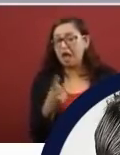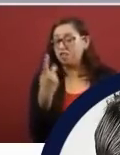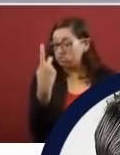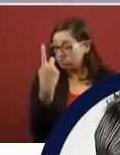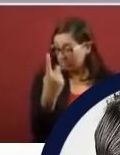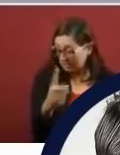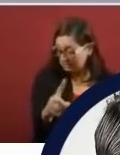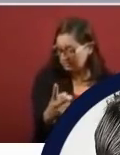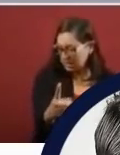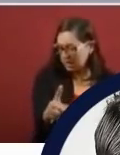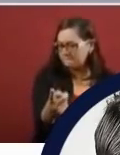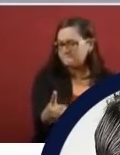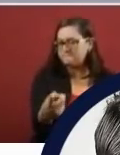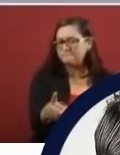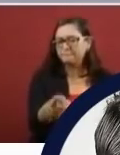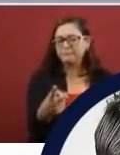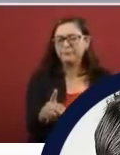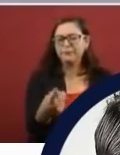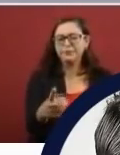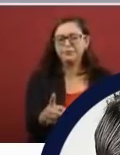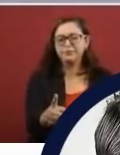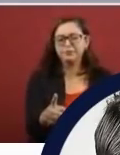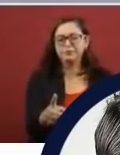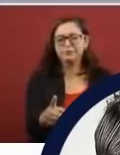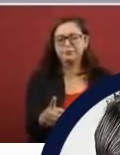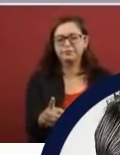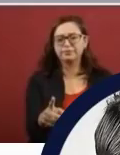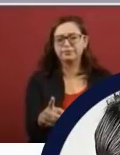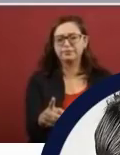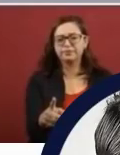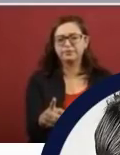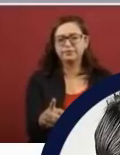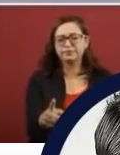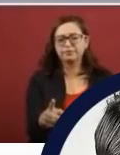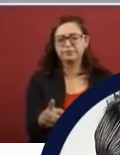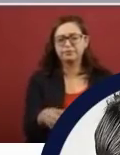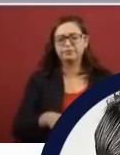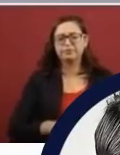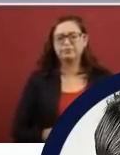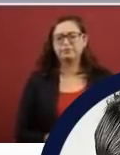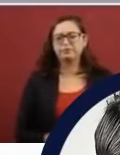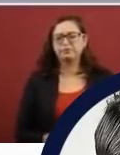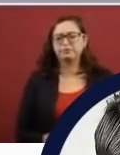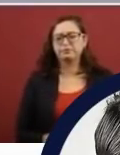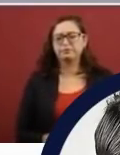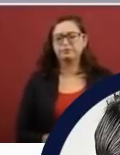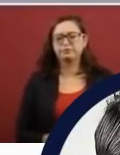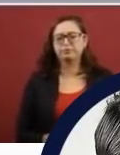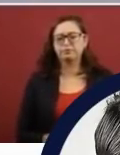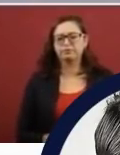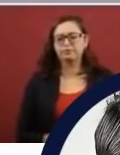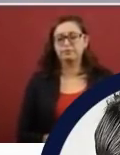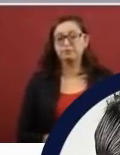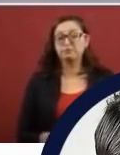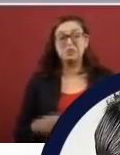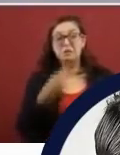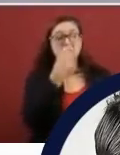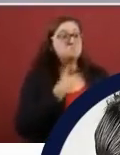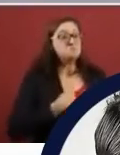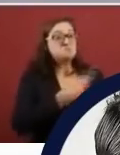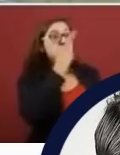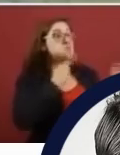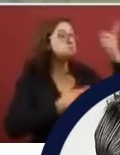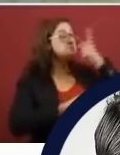garantizarles un retiro digno. Las universidades y las becas para los estudiantes, las universidades del bienestar Benito Juárez,